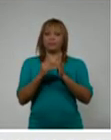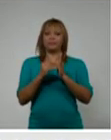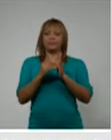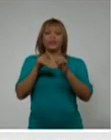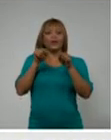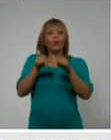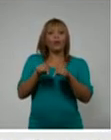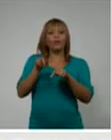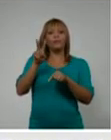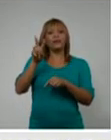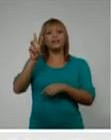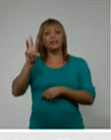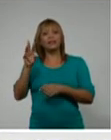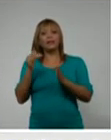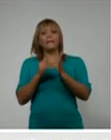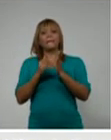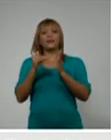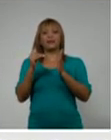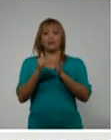en